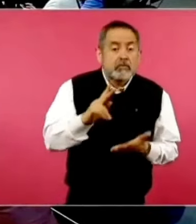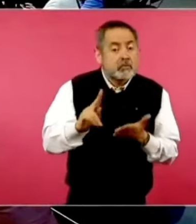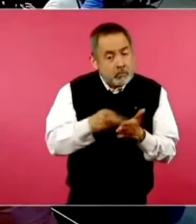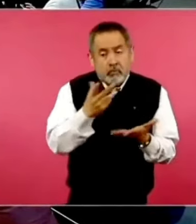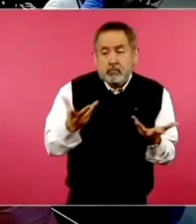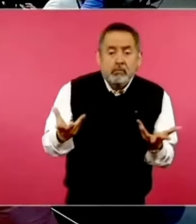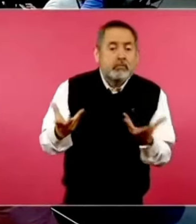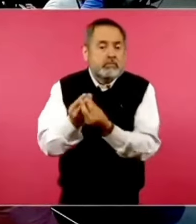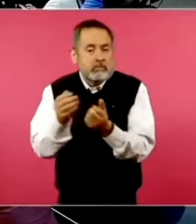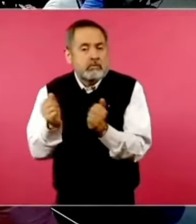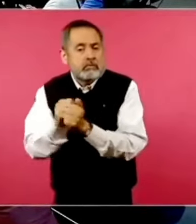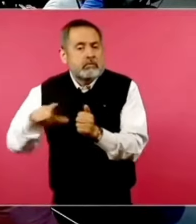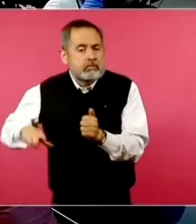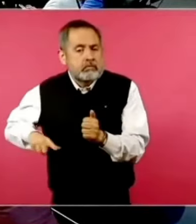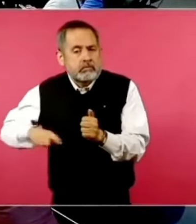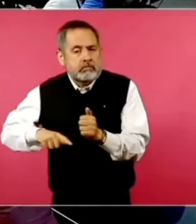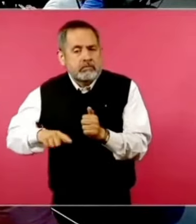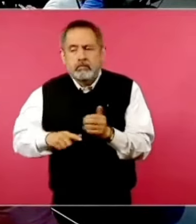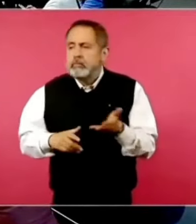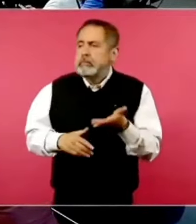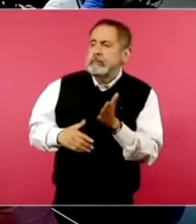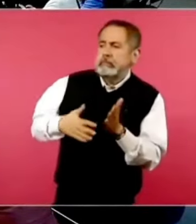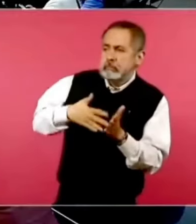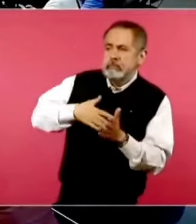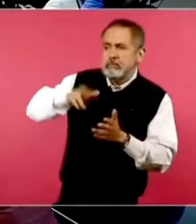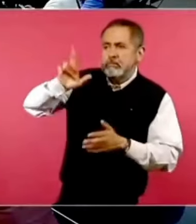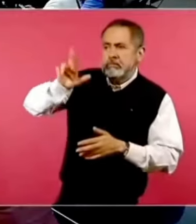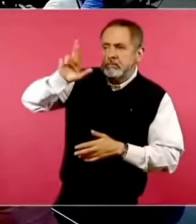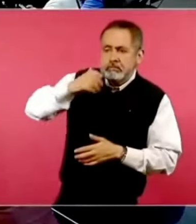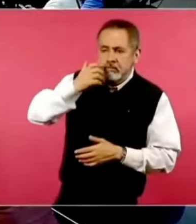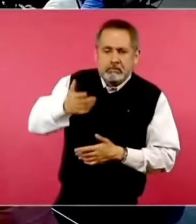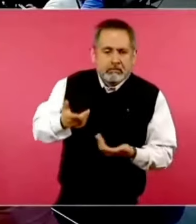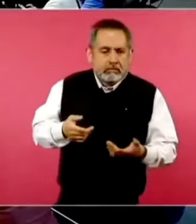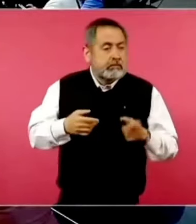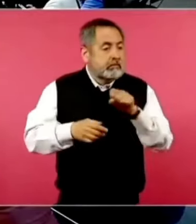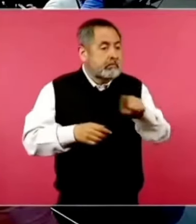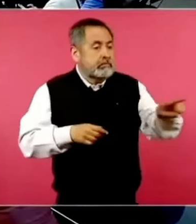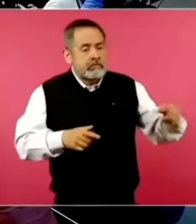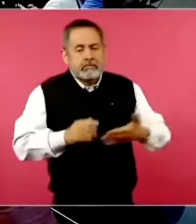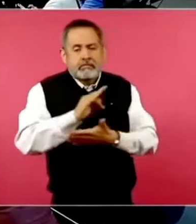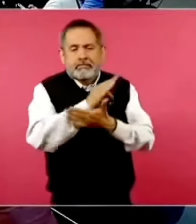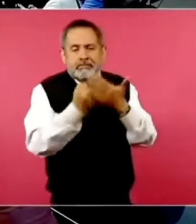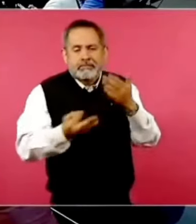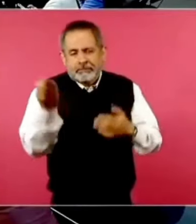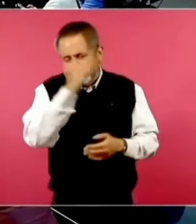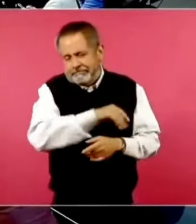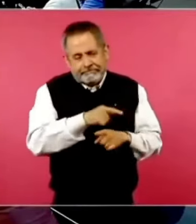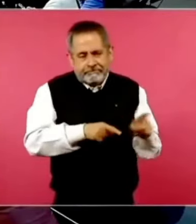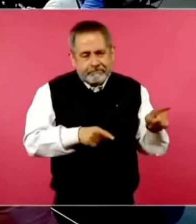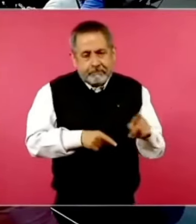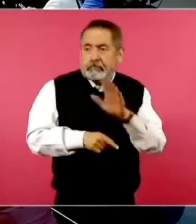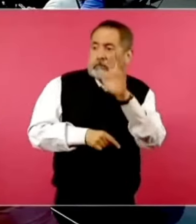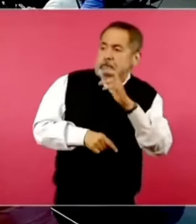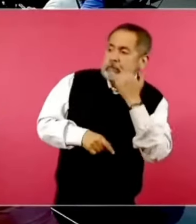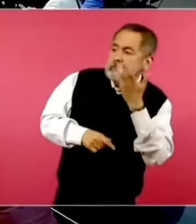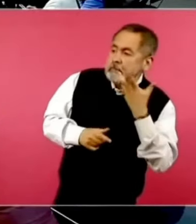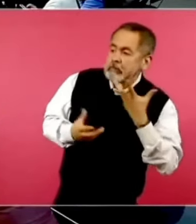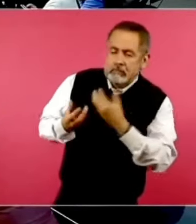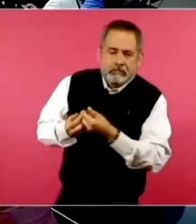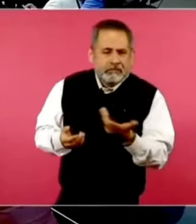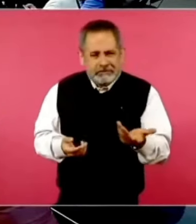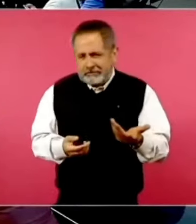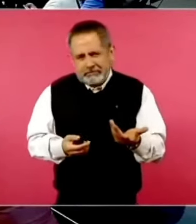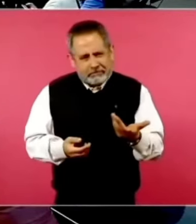corrupción este están y están también factureras esas famosos factureros y está la